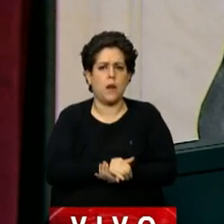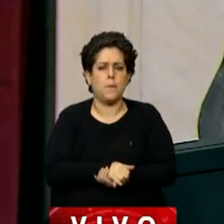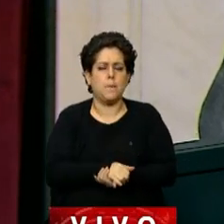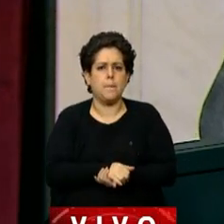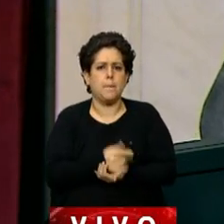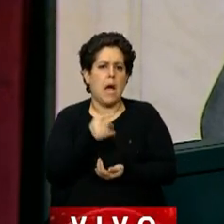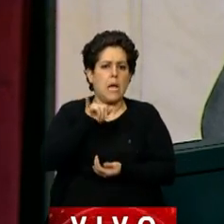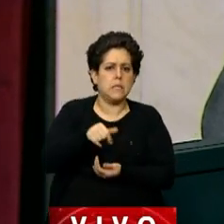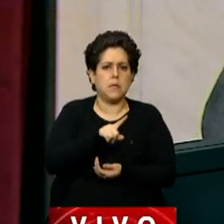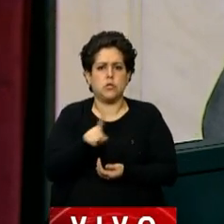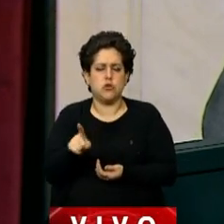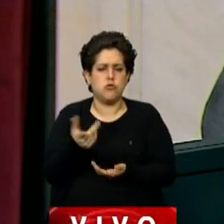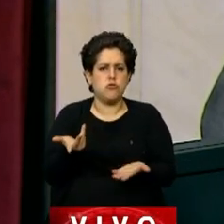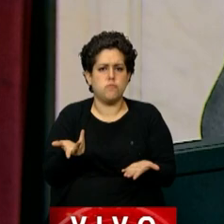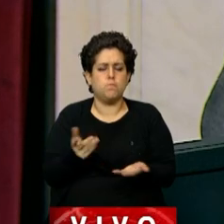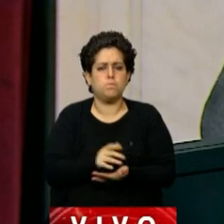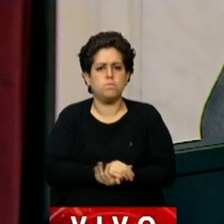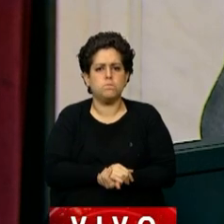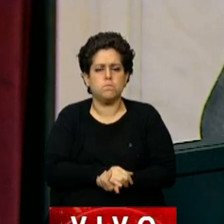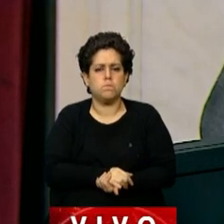para aceptar o no la modificación.